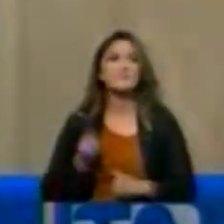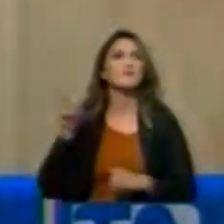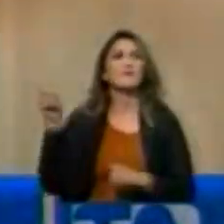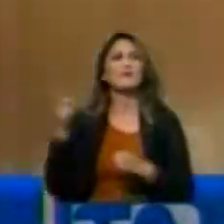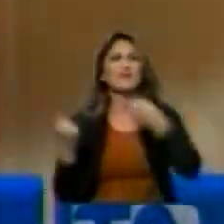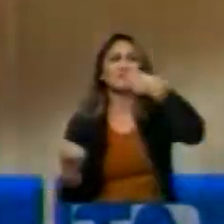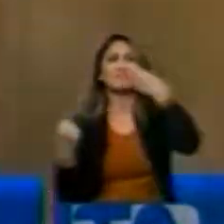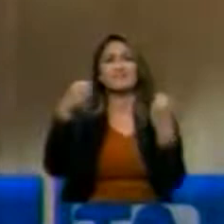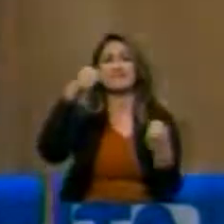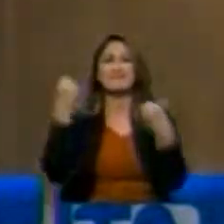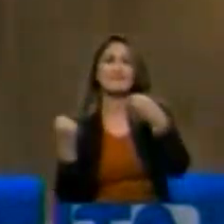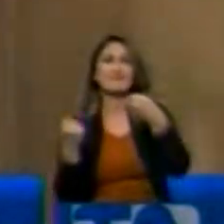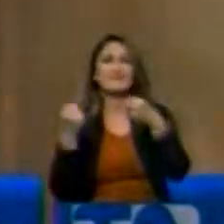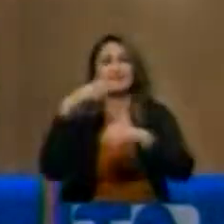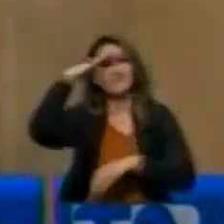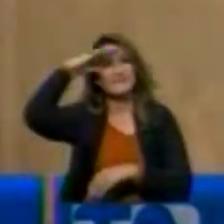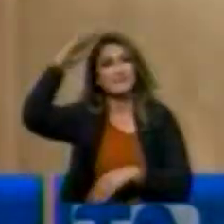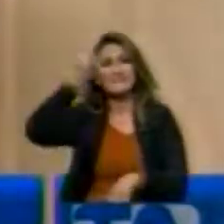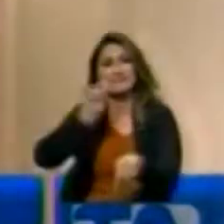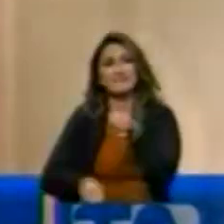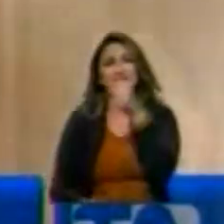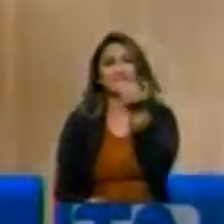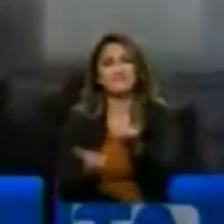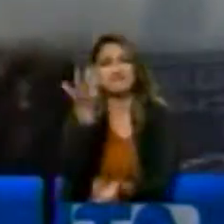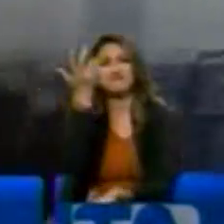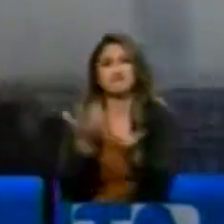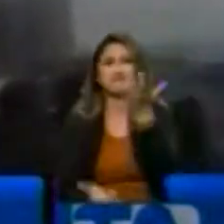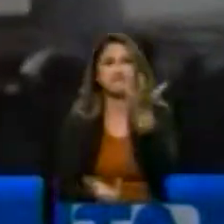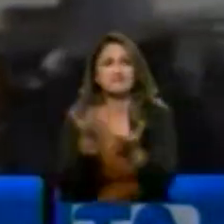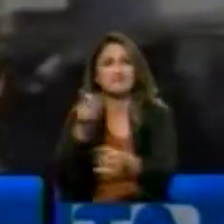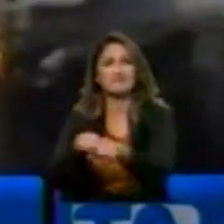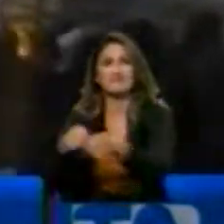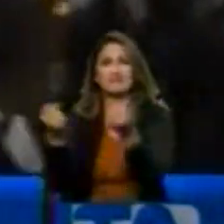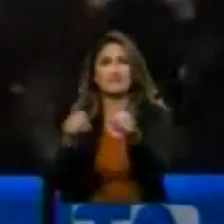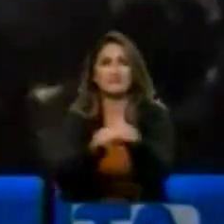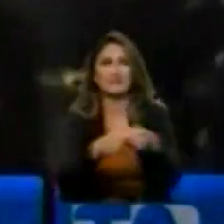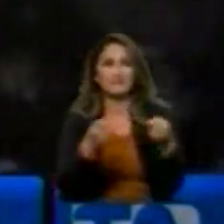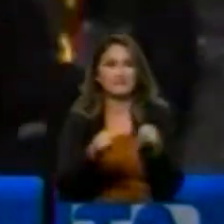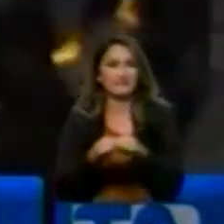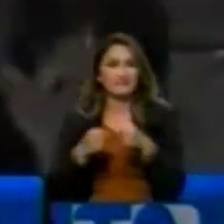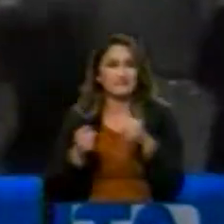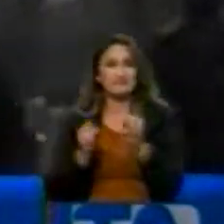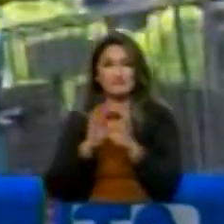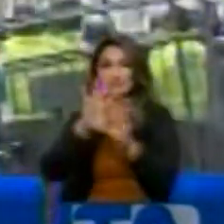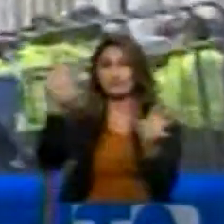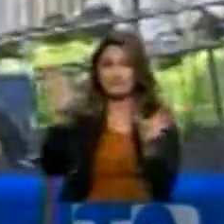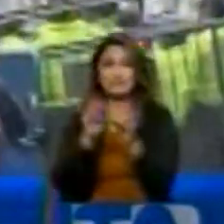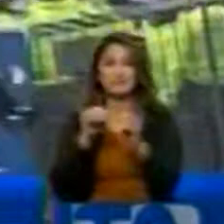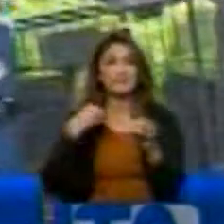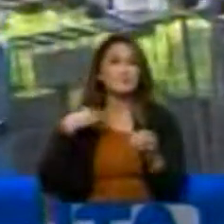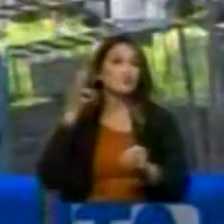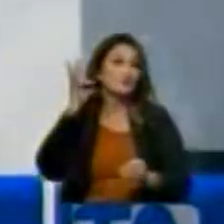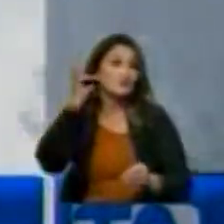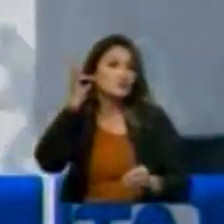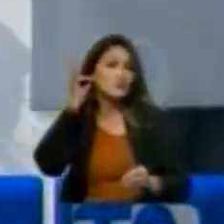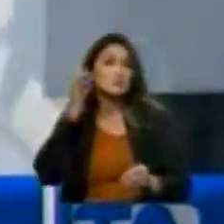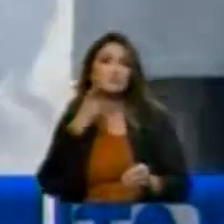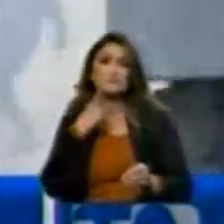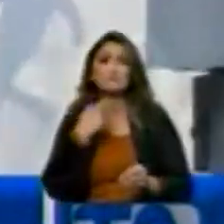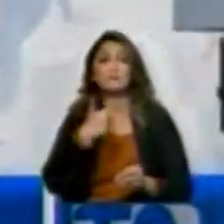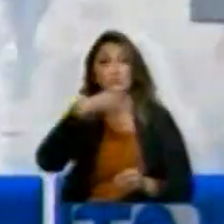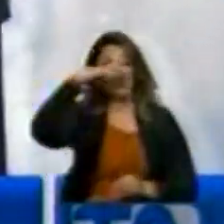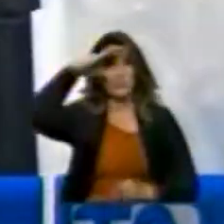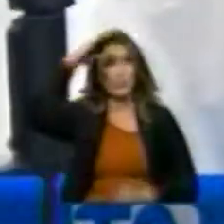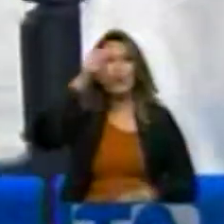que fueron incinerados o destruidos por manifestantes. Tras todos estos hechos registrados, la ministra apoyó el trabajo de la policía